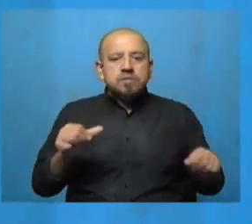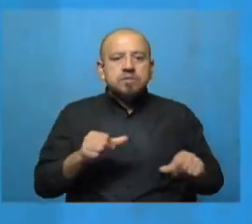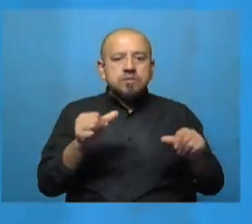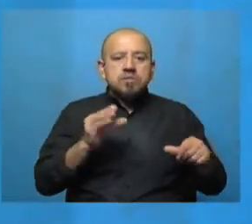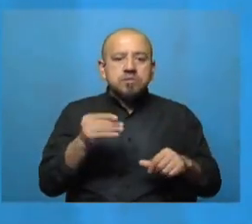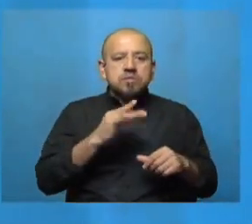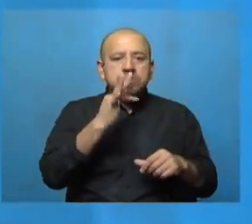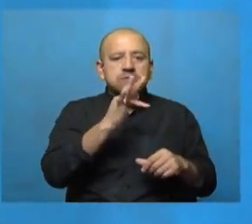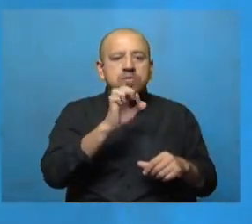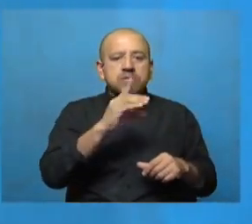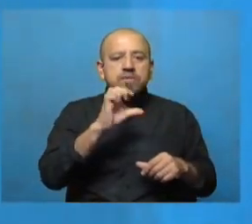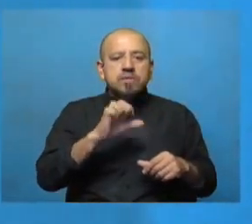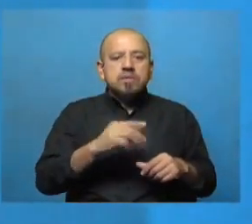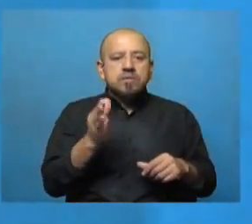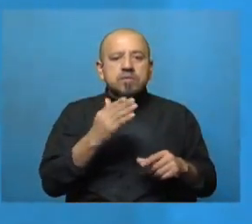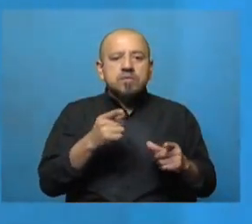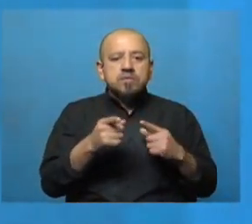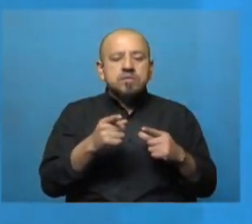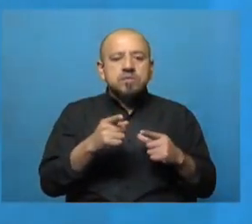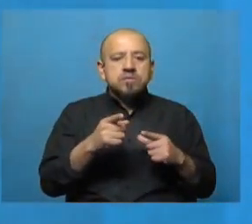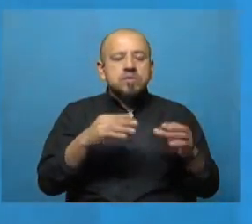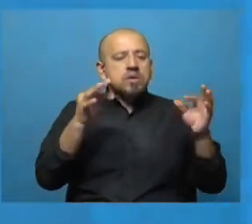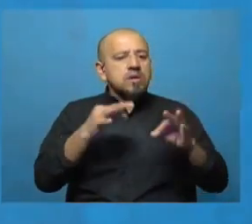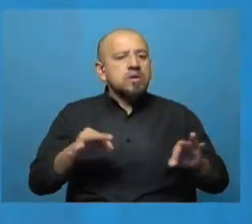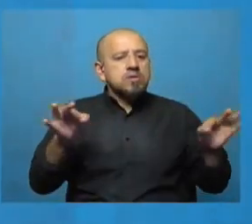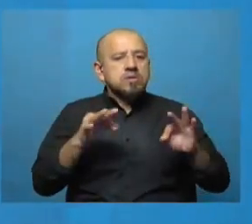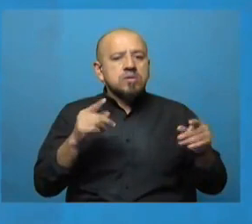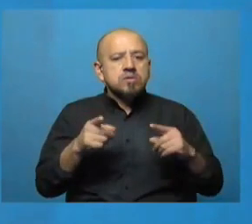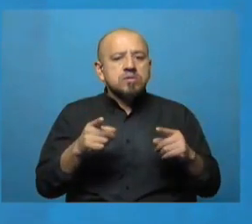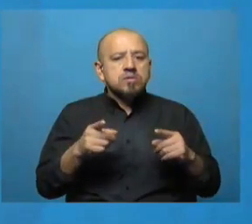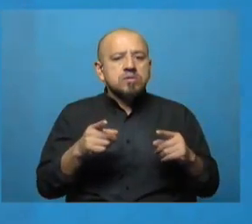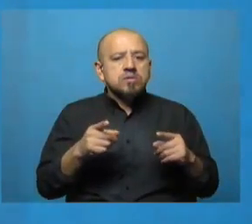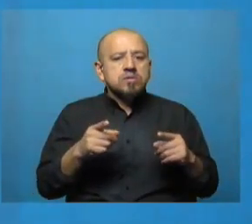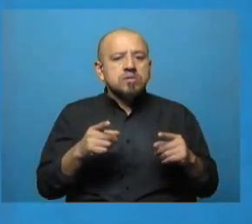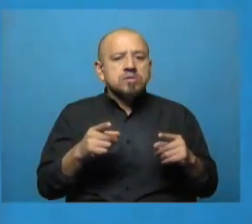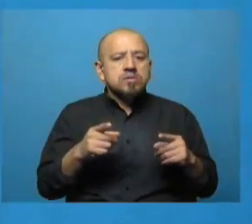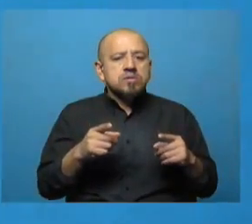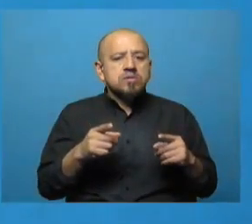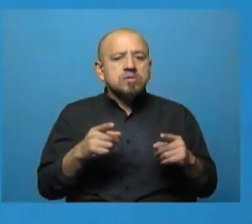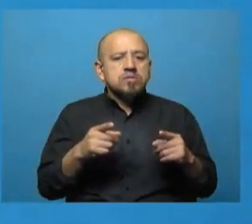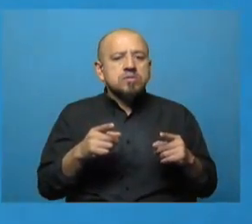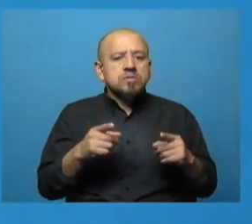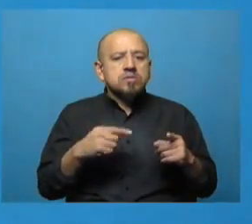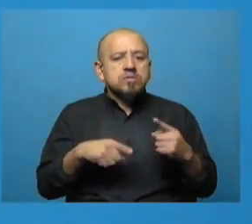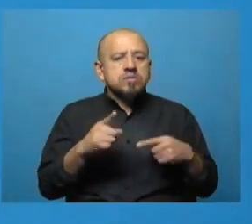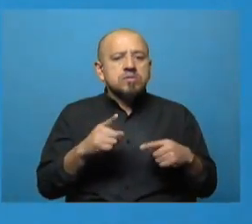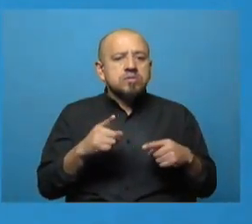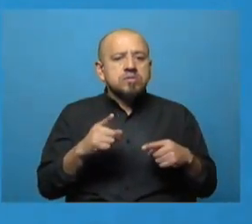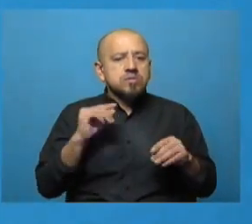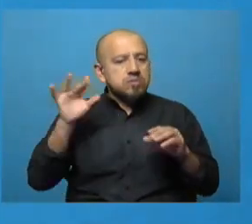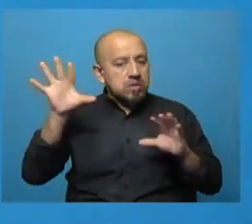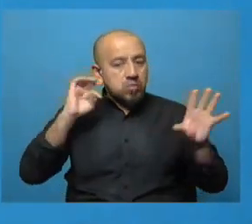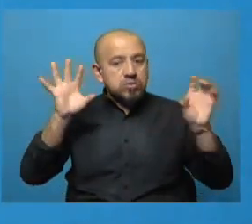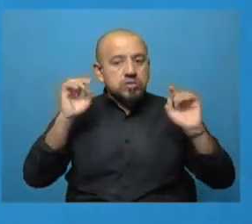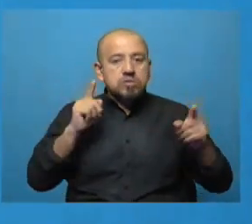Fede Ese fue el productor y el director de sonido y la escuchó a nadie la verdad